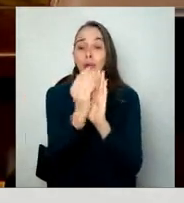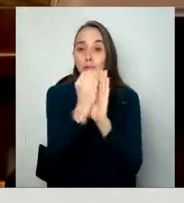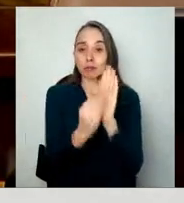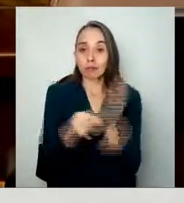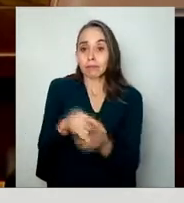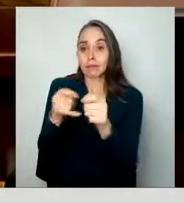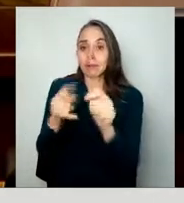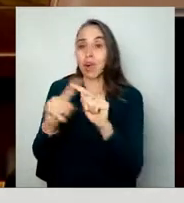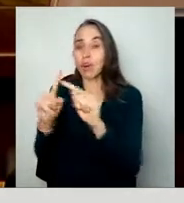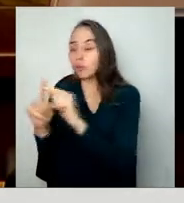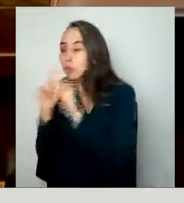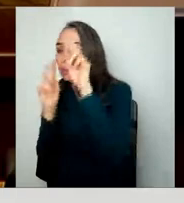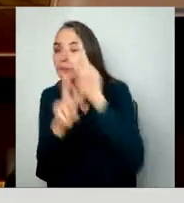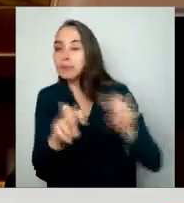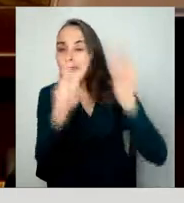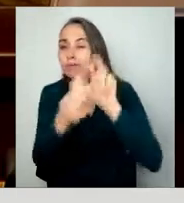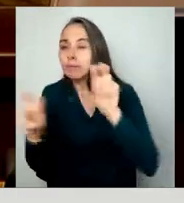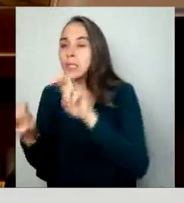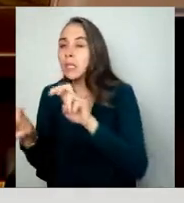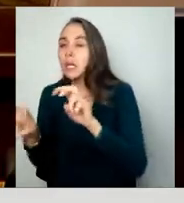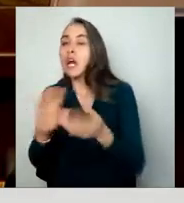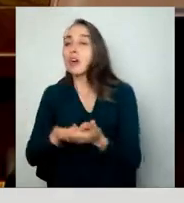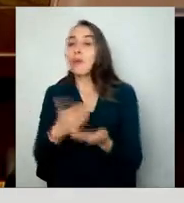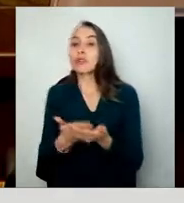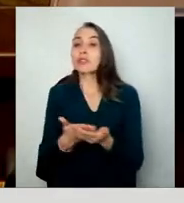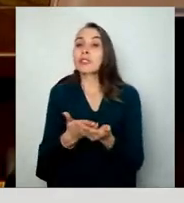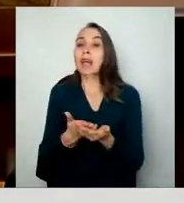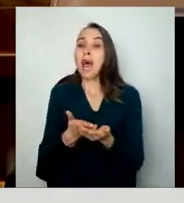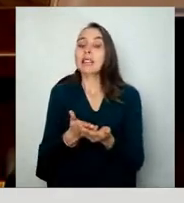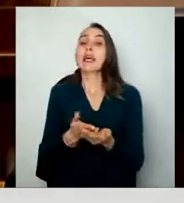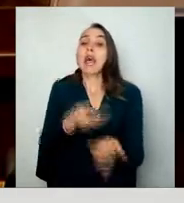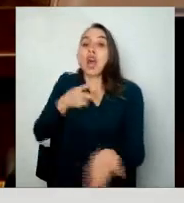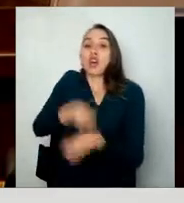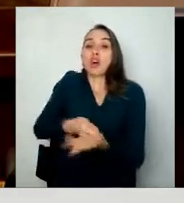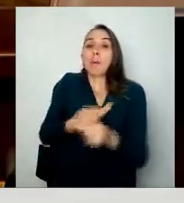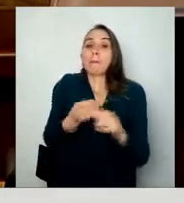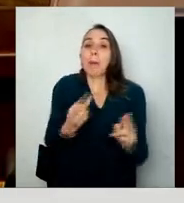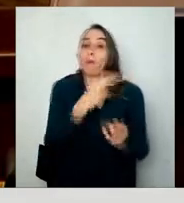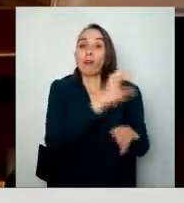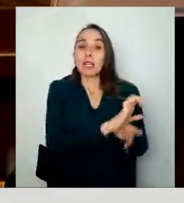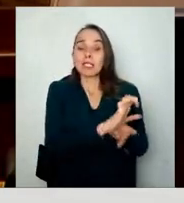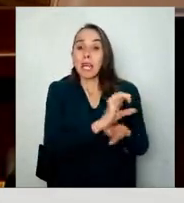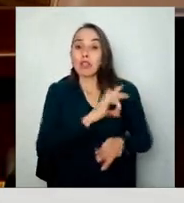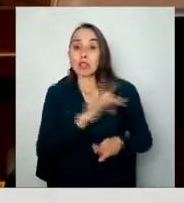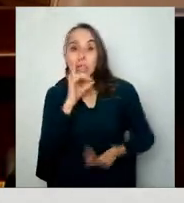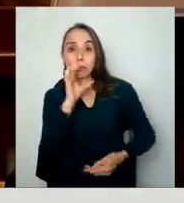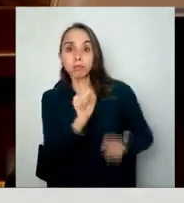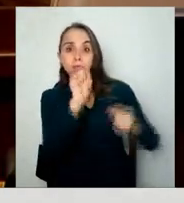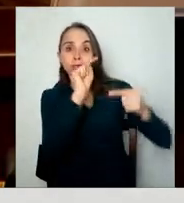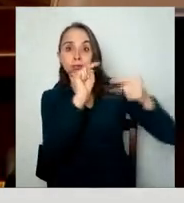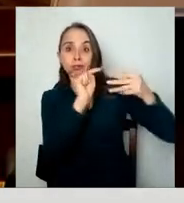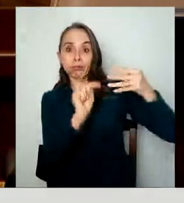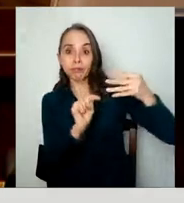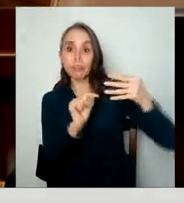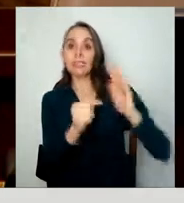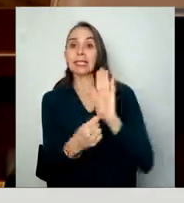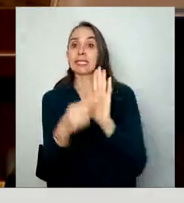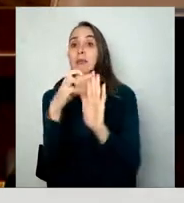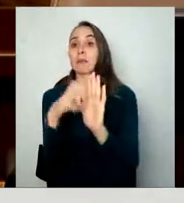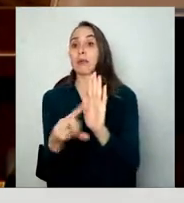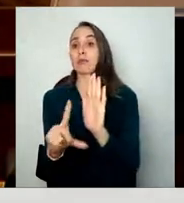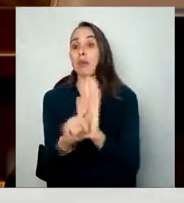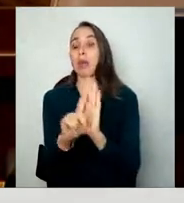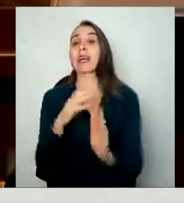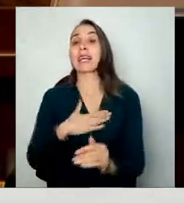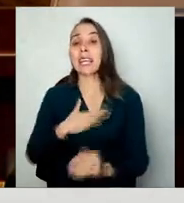estudios que se han realizado respecto a las compras públicas en chile y que han levantado importantes observaciones cabe mencionar que el presente proyecto de ley Busca crear